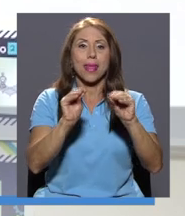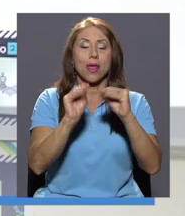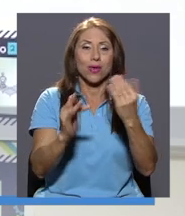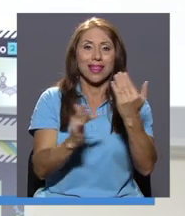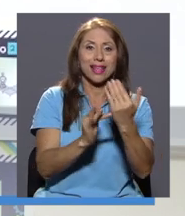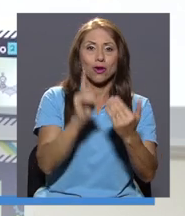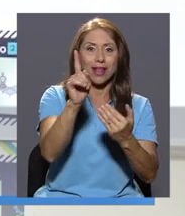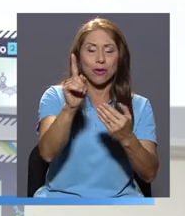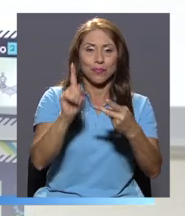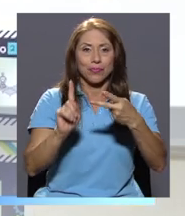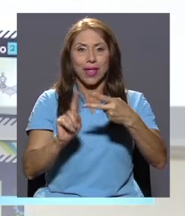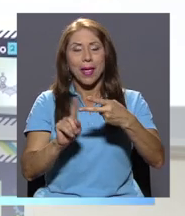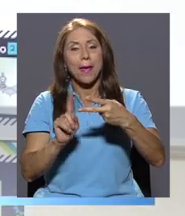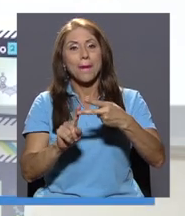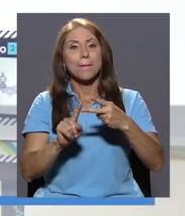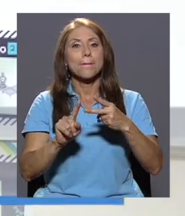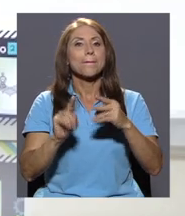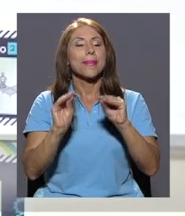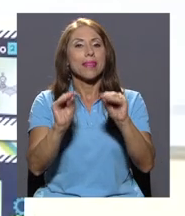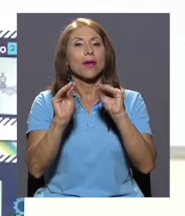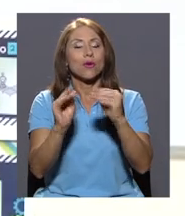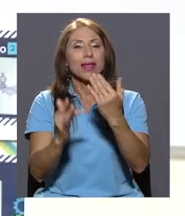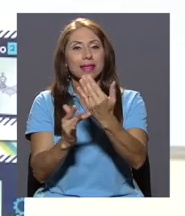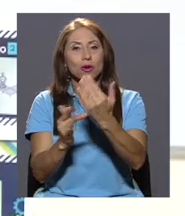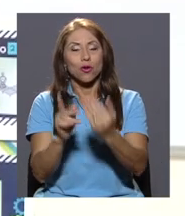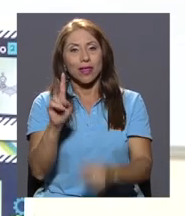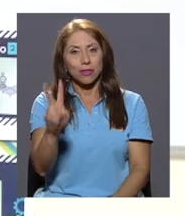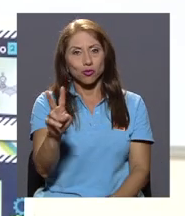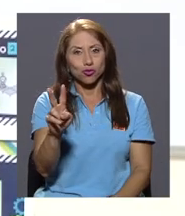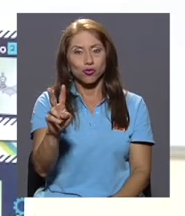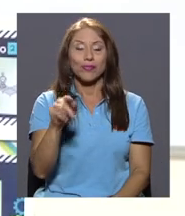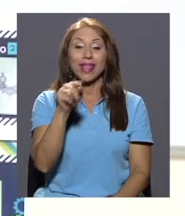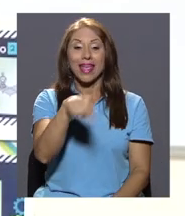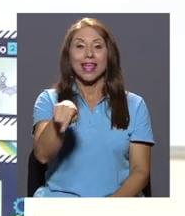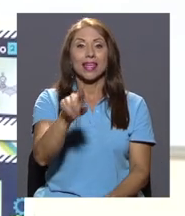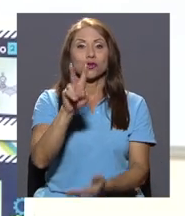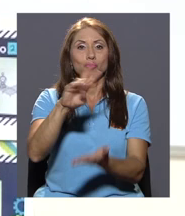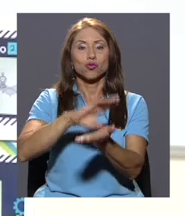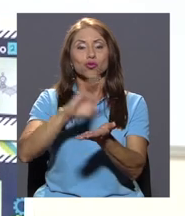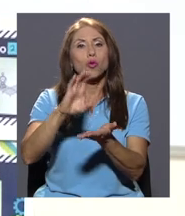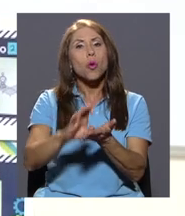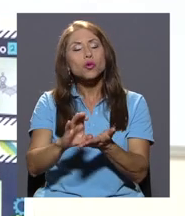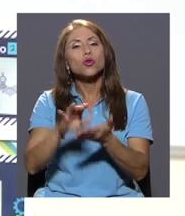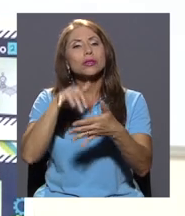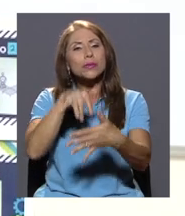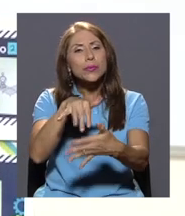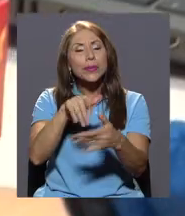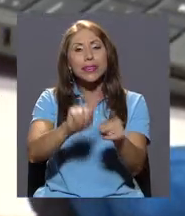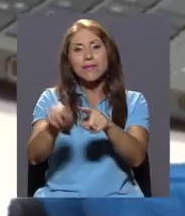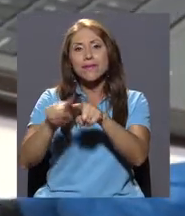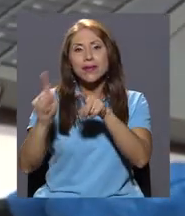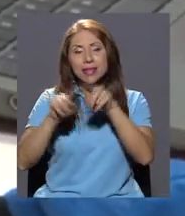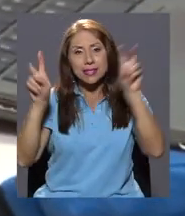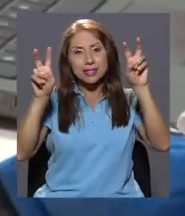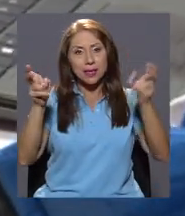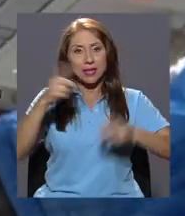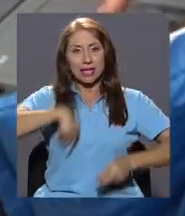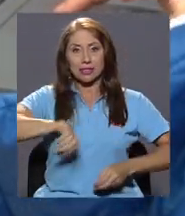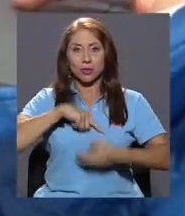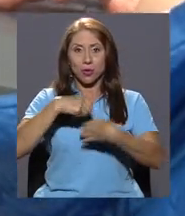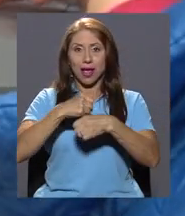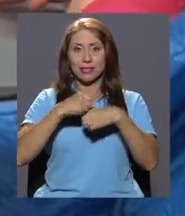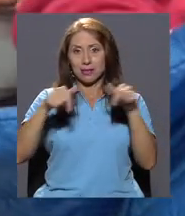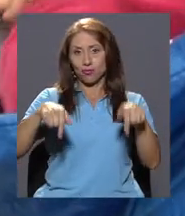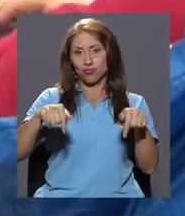y Tecnología 1 y Pedagogía y Tecnología 2, donde se ven diferentes temas de los que nosotros estamos